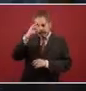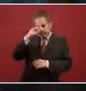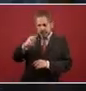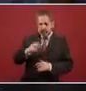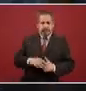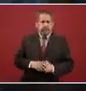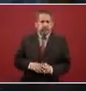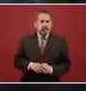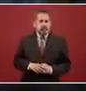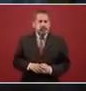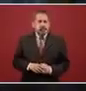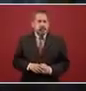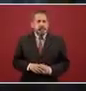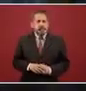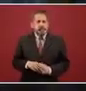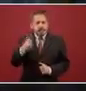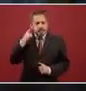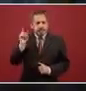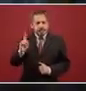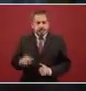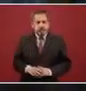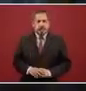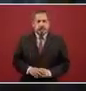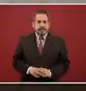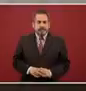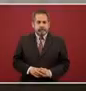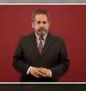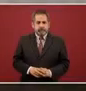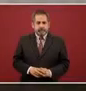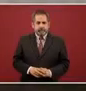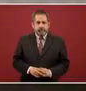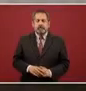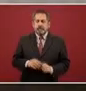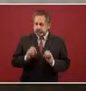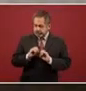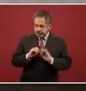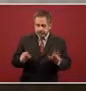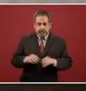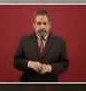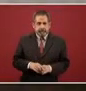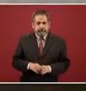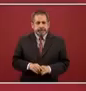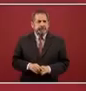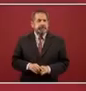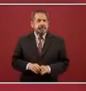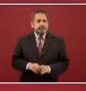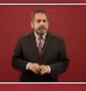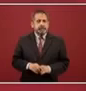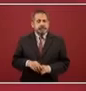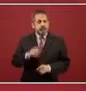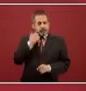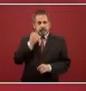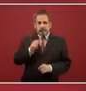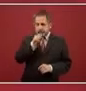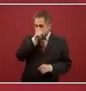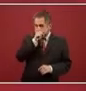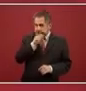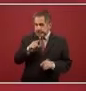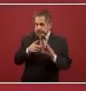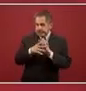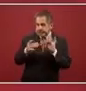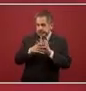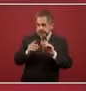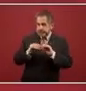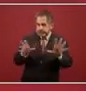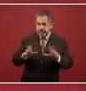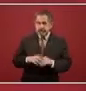proyecciones cambian en materia de infectados? ¿Cómo no? Aquí lo que tenemos son una situación que me gustaría también enfatizar una vez